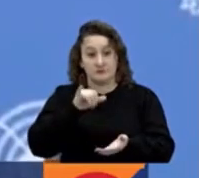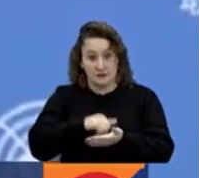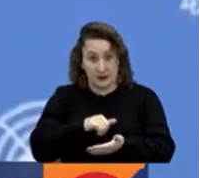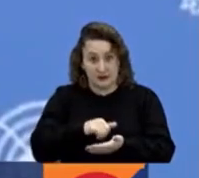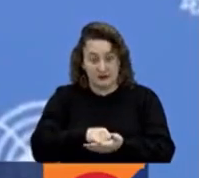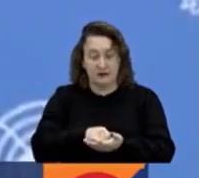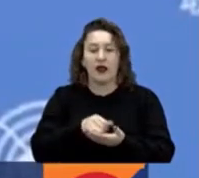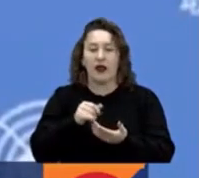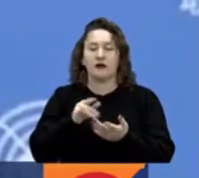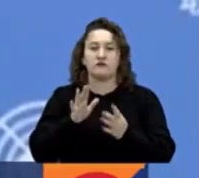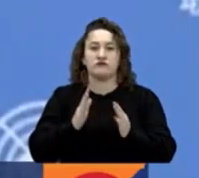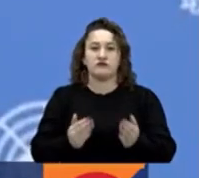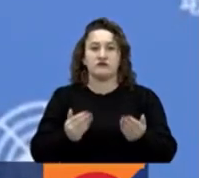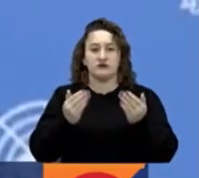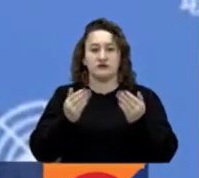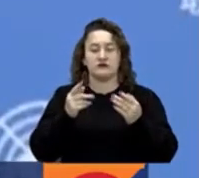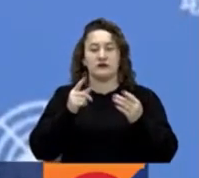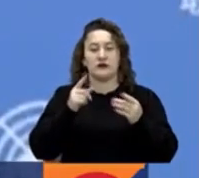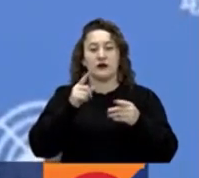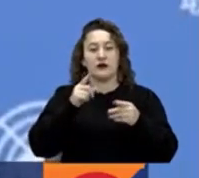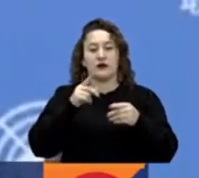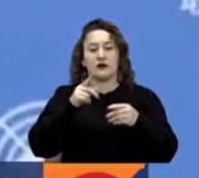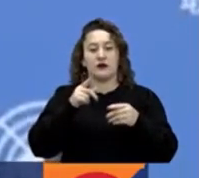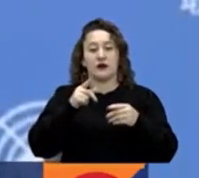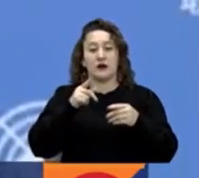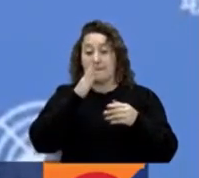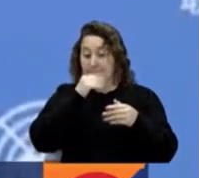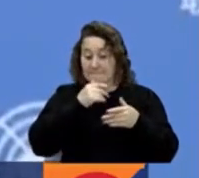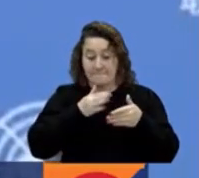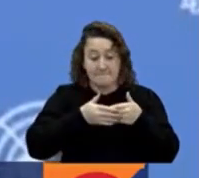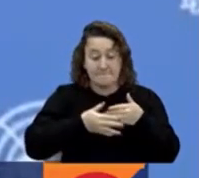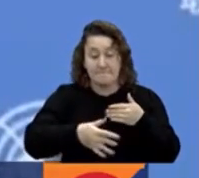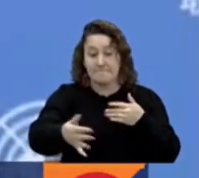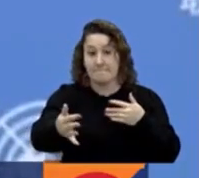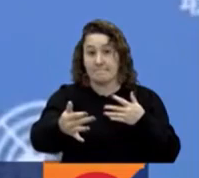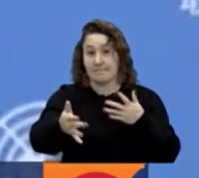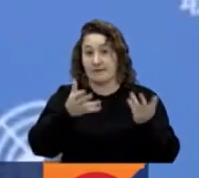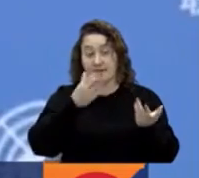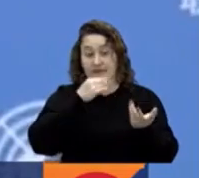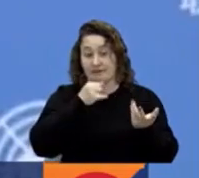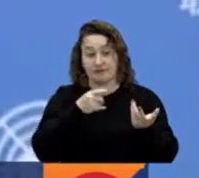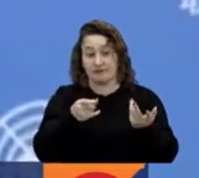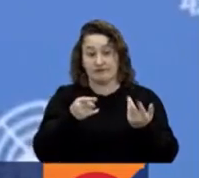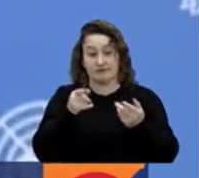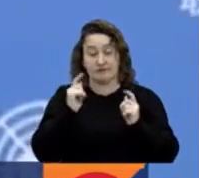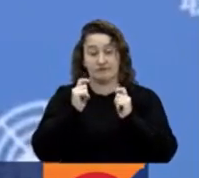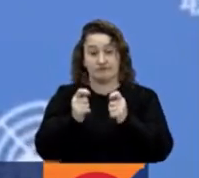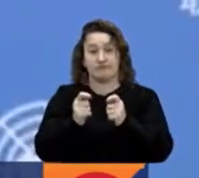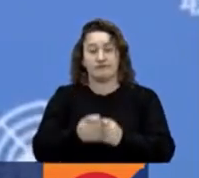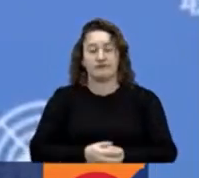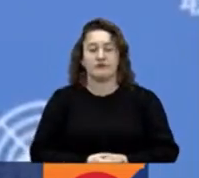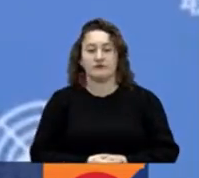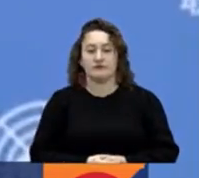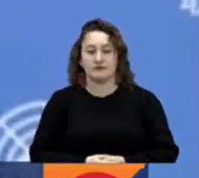de privilegios e inmunidades, y su inmunidad continúa a pesar de que ya no se encuentran en sus cargos. La vocería de Farhan